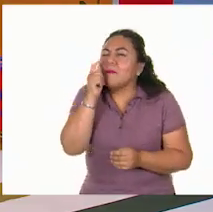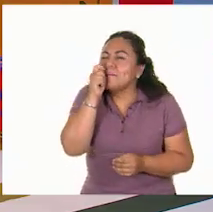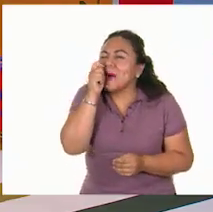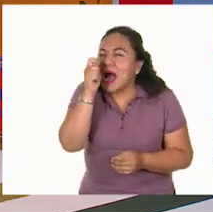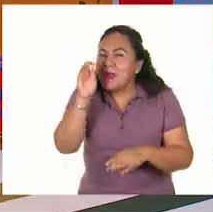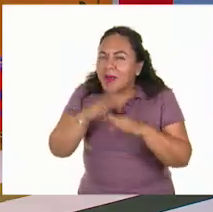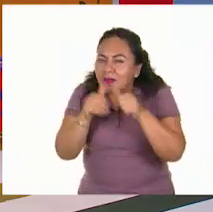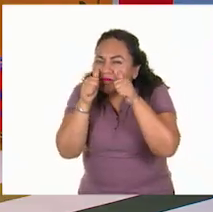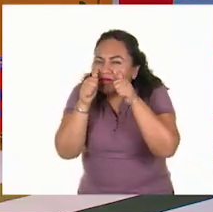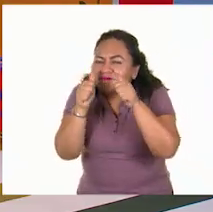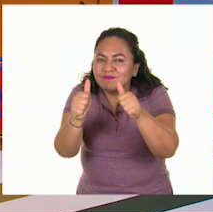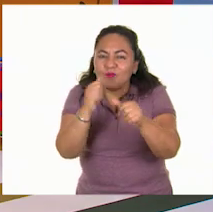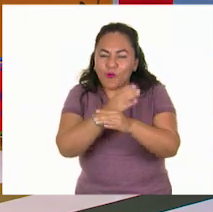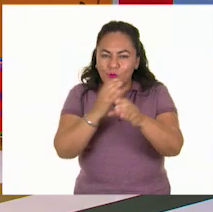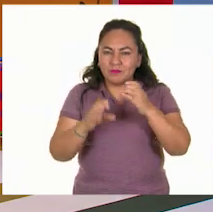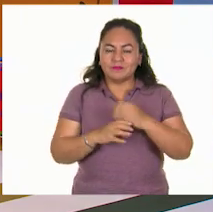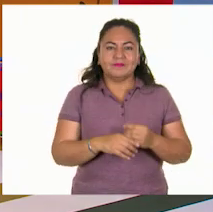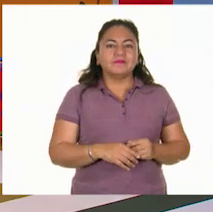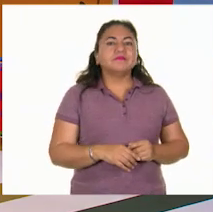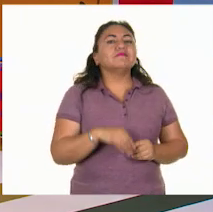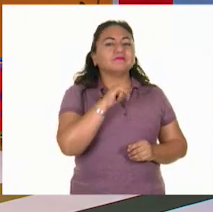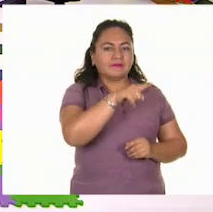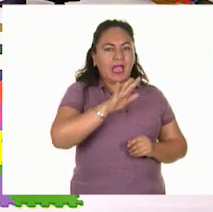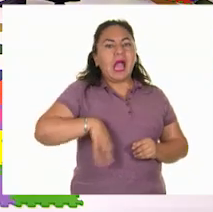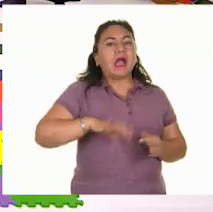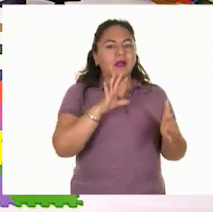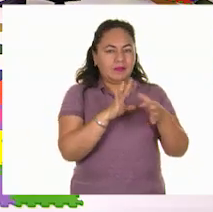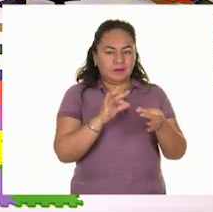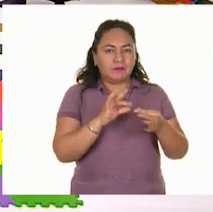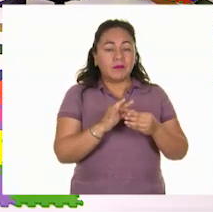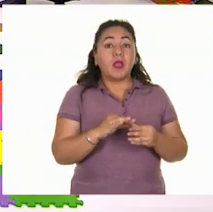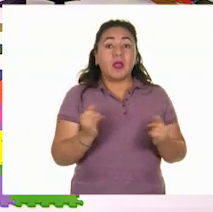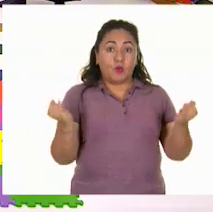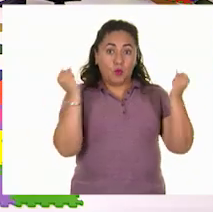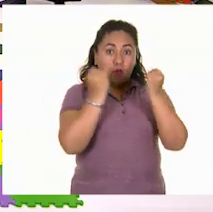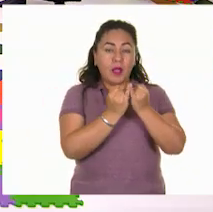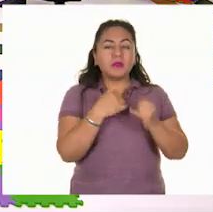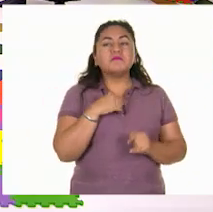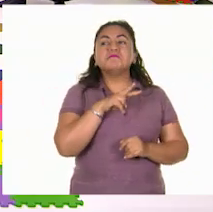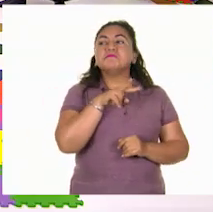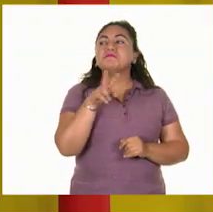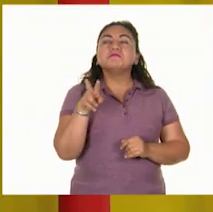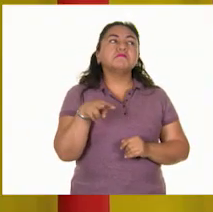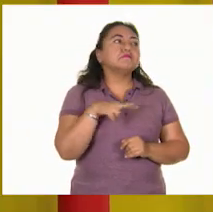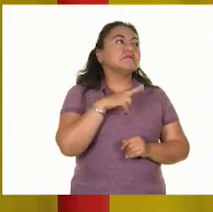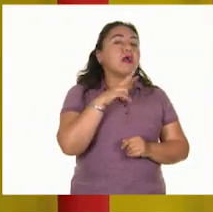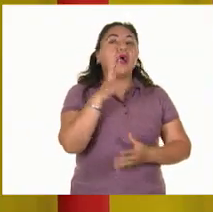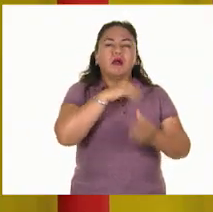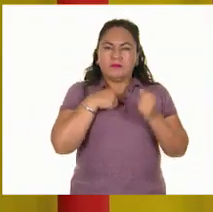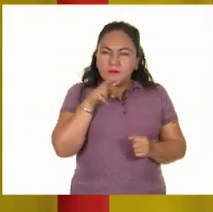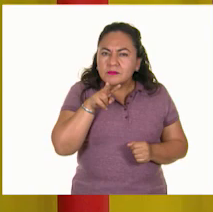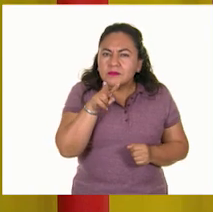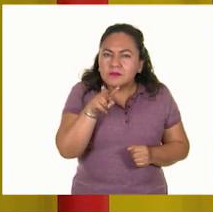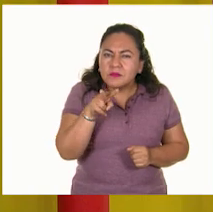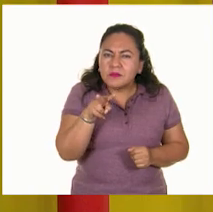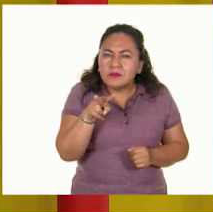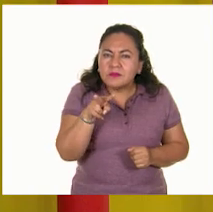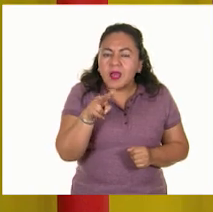más detallado a las cosas. Como bien mencionabas tú, no es lo mismo ver que